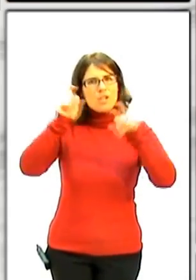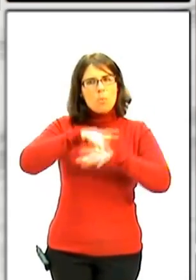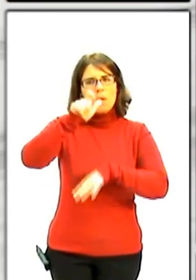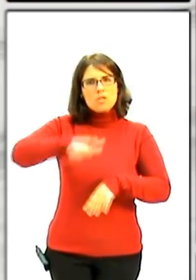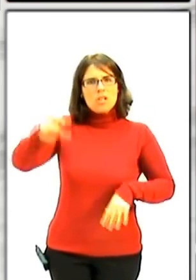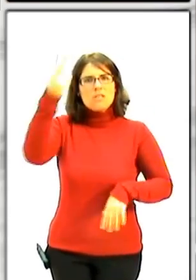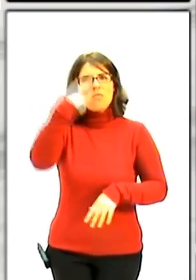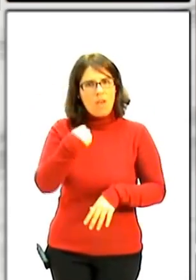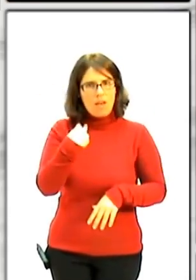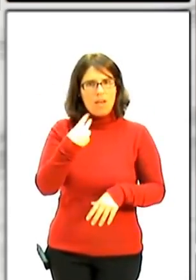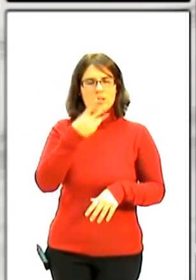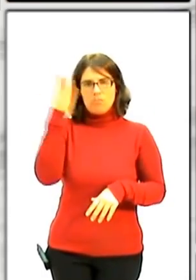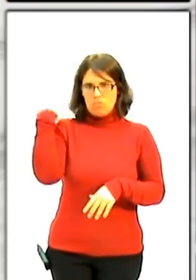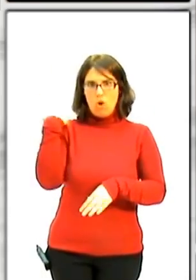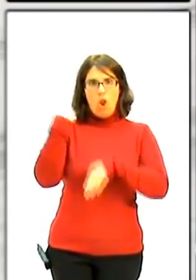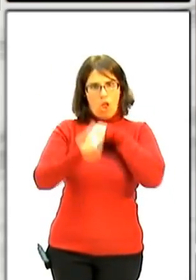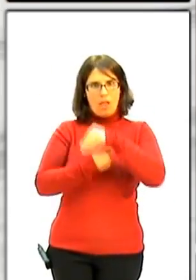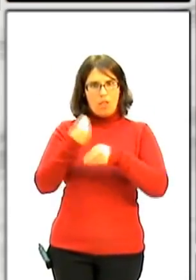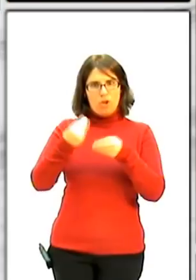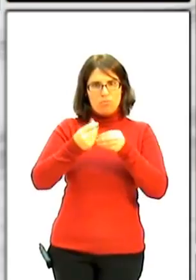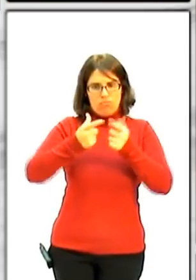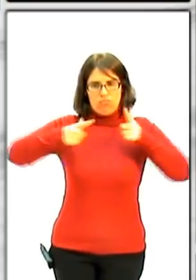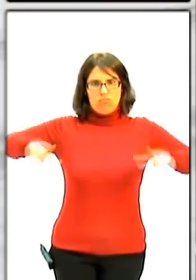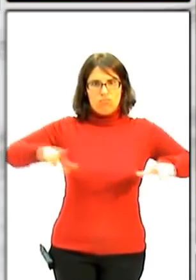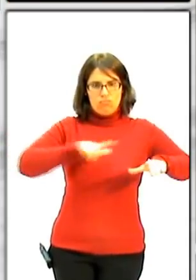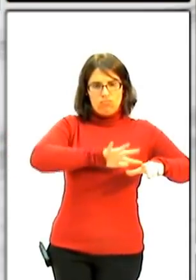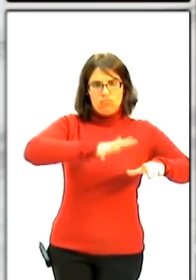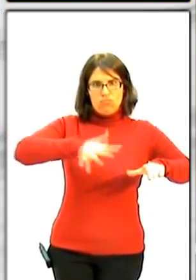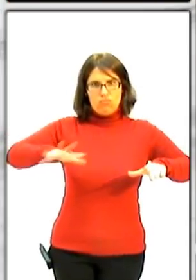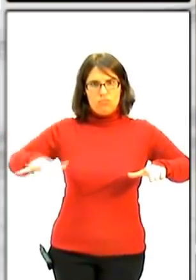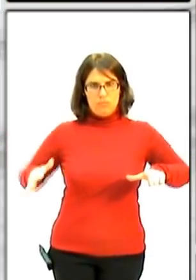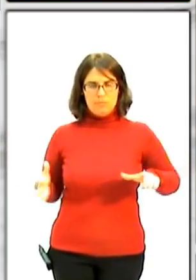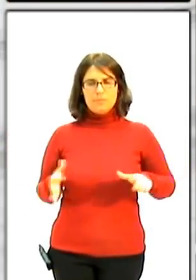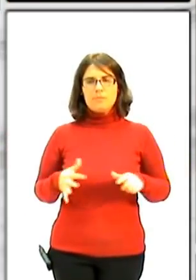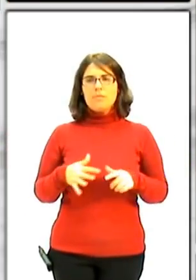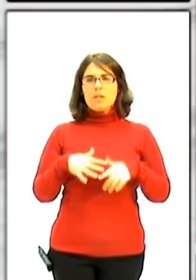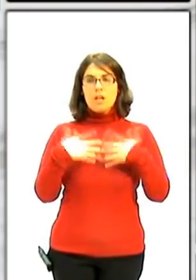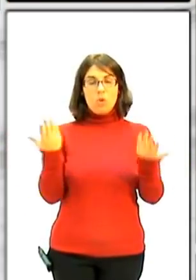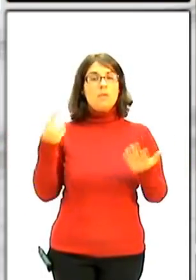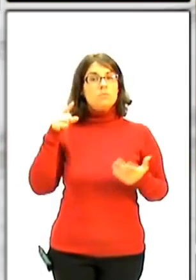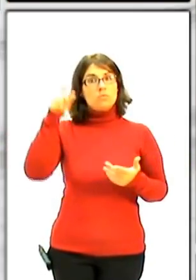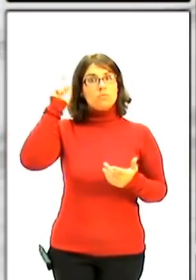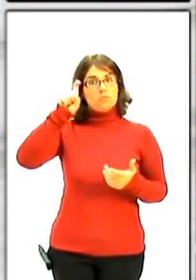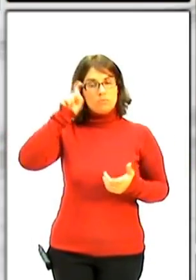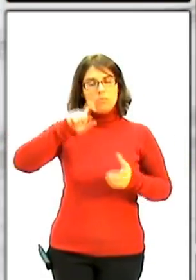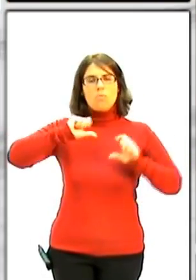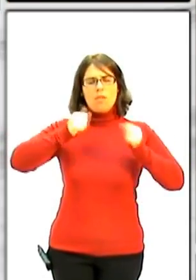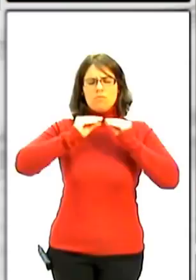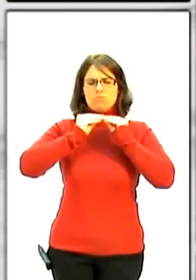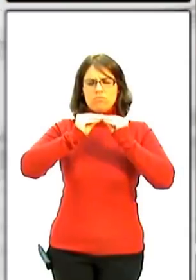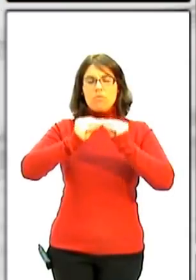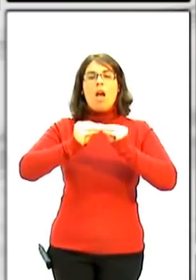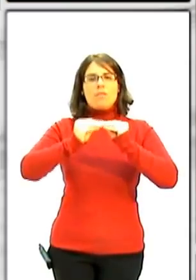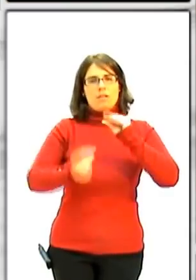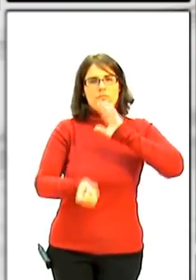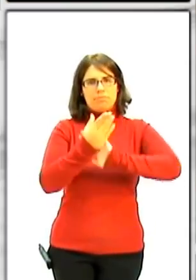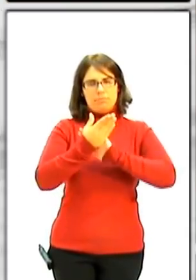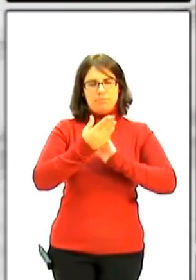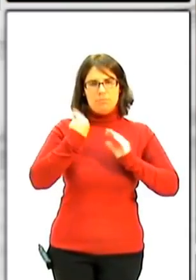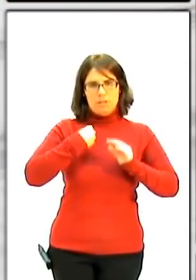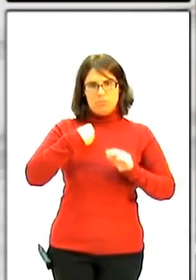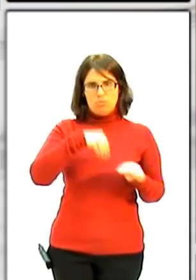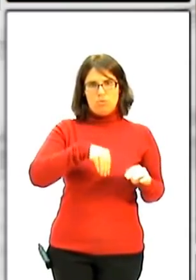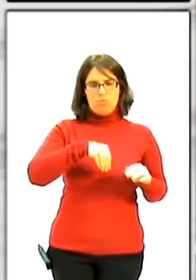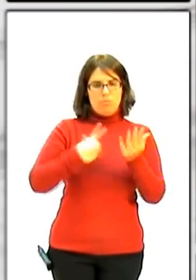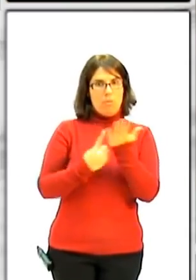de ver lo que él quería expresarlos, y inició ese proceso con el mapa en relieve. Bueno, pues a ver